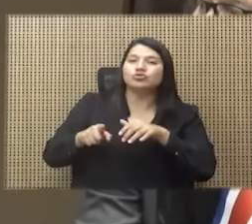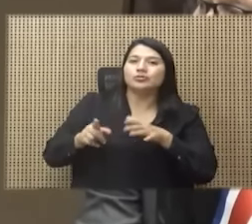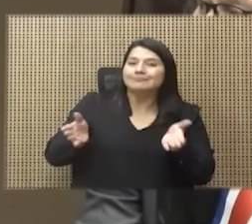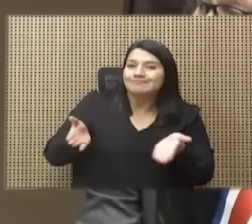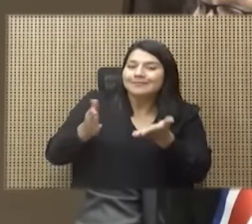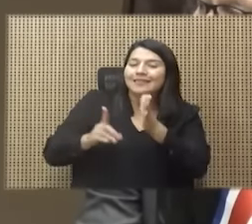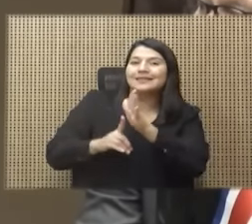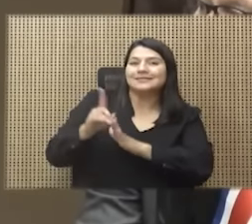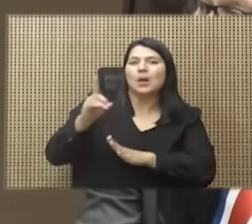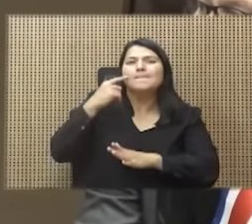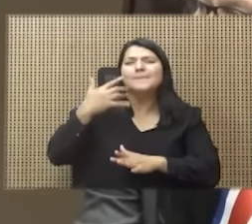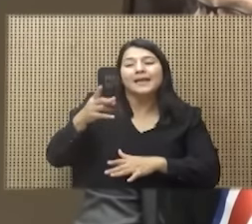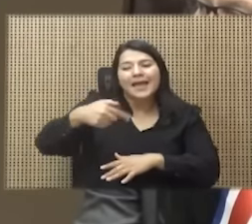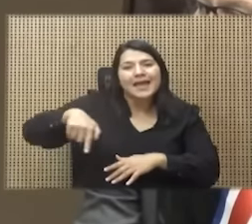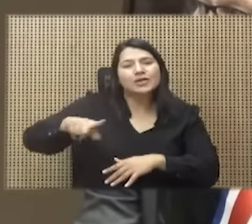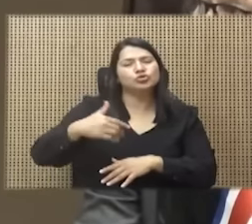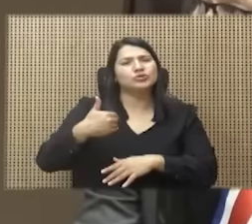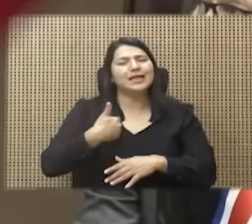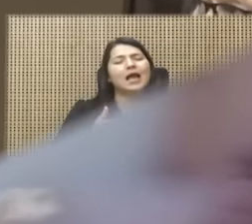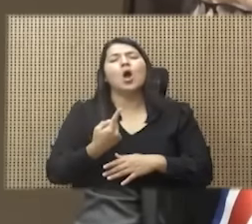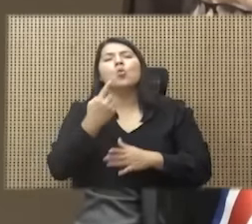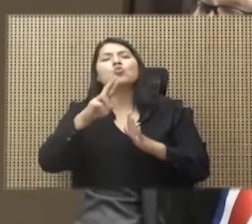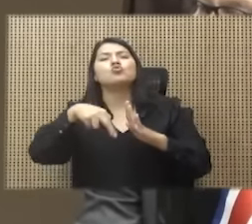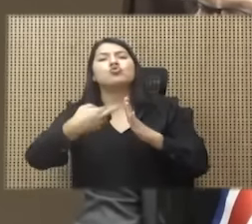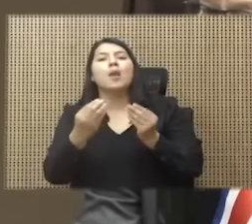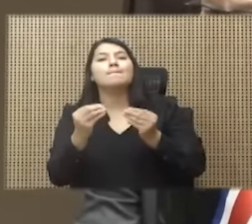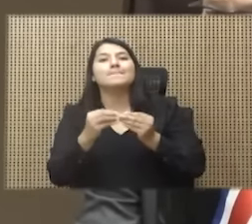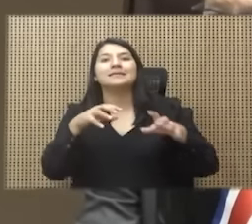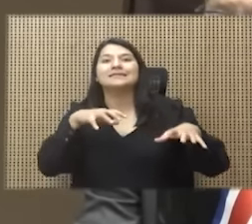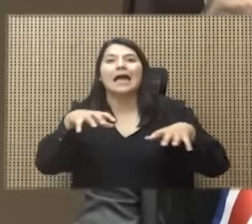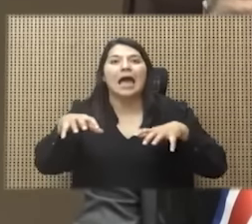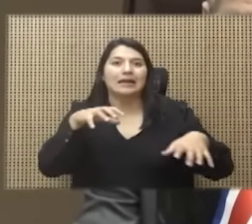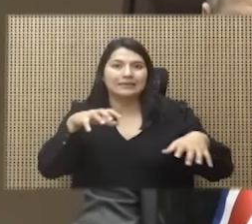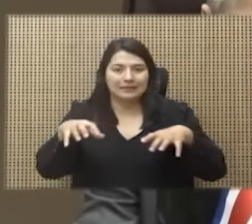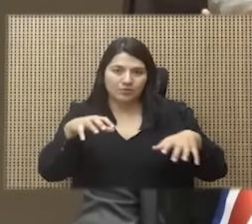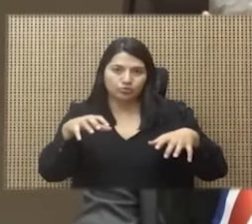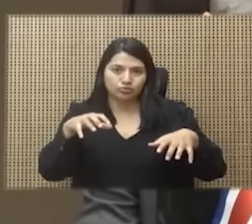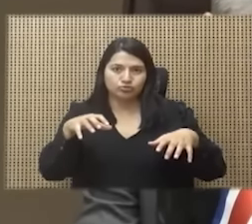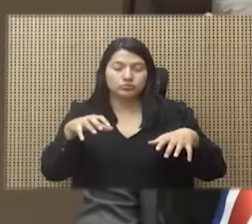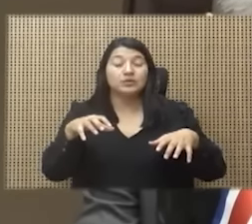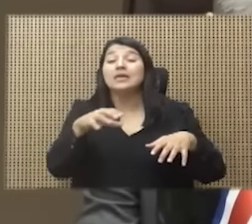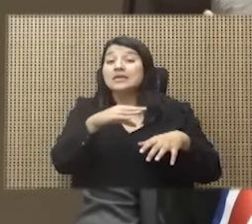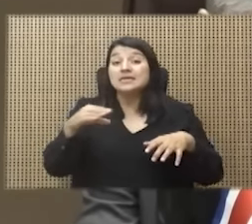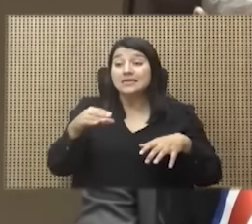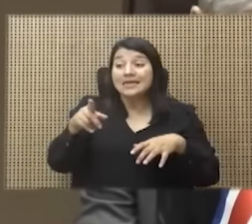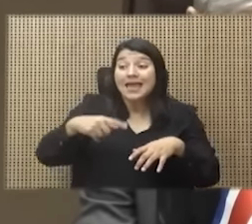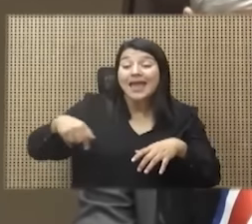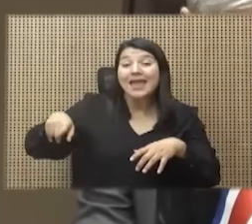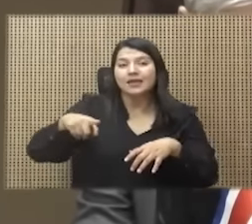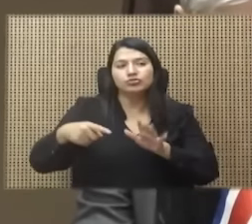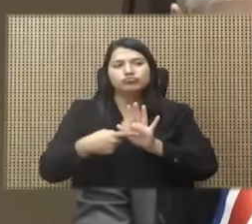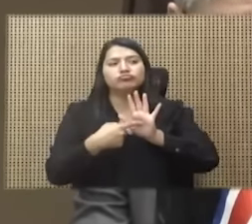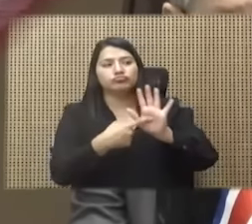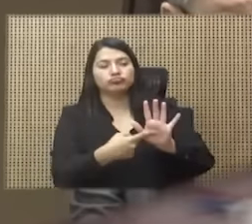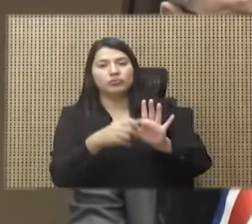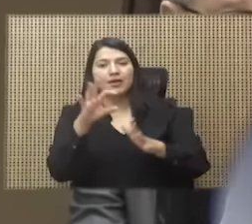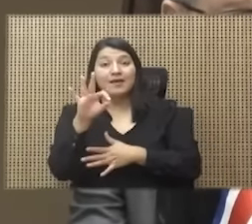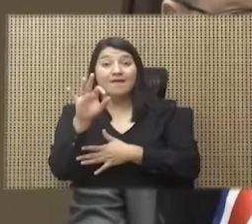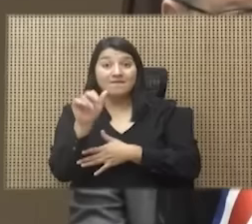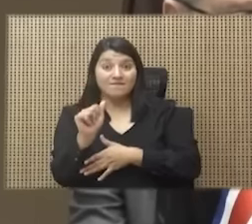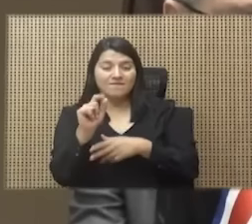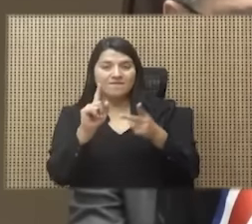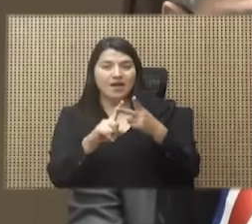este momento histórico de Costa Rica y le hagan saber a estas dos fracciones legislativas, Frente Amplio y Liberación Nacional,